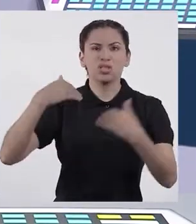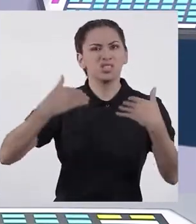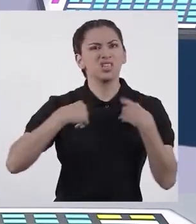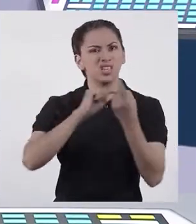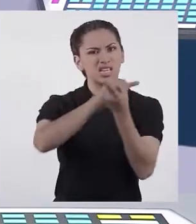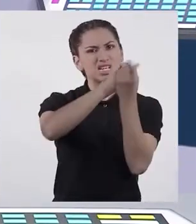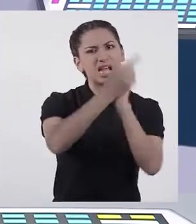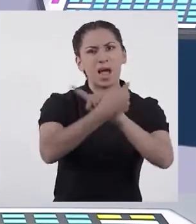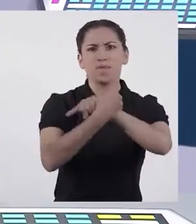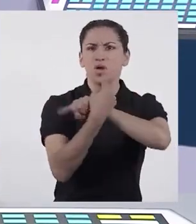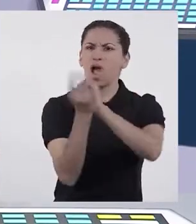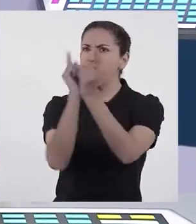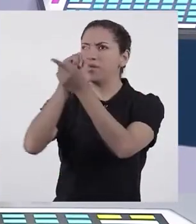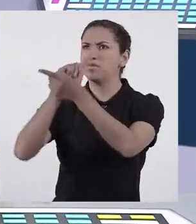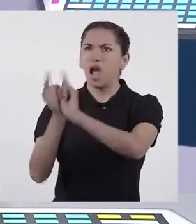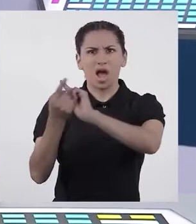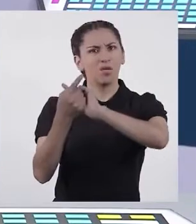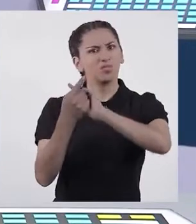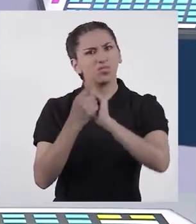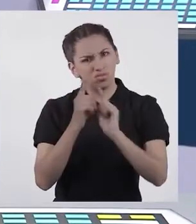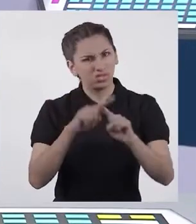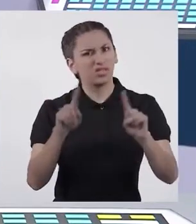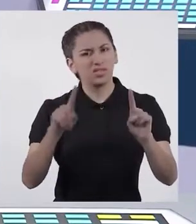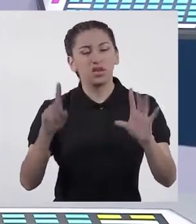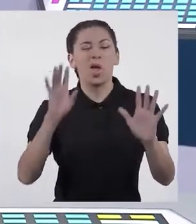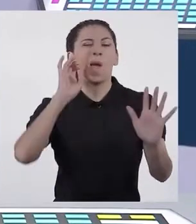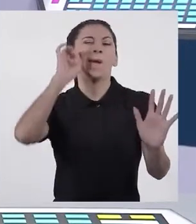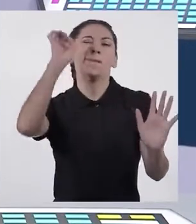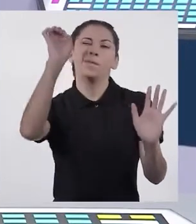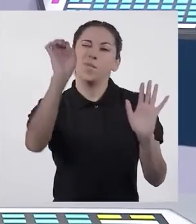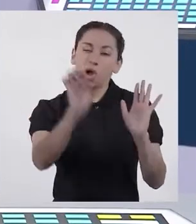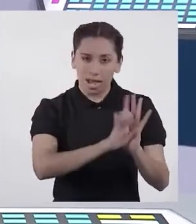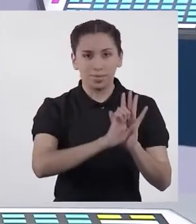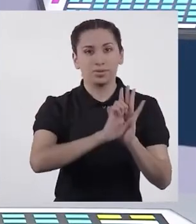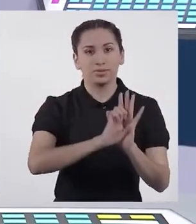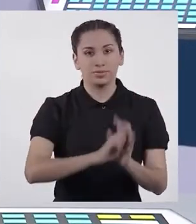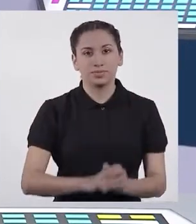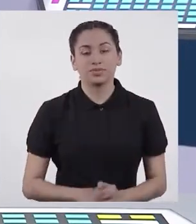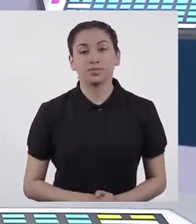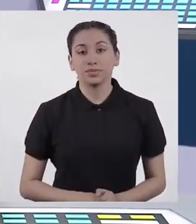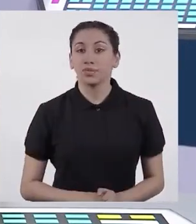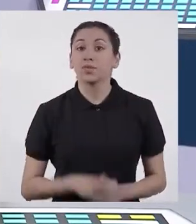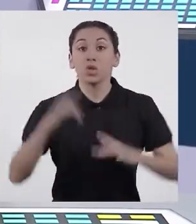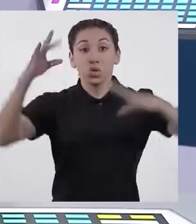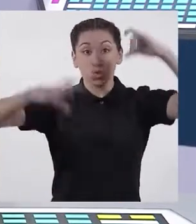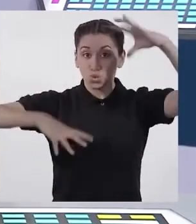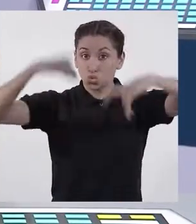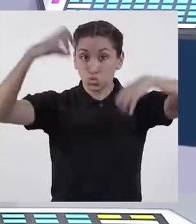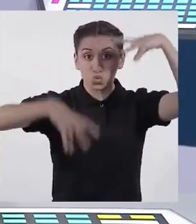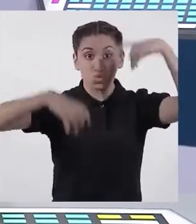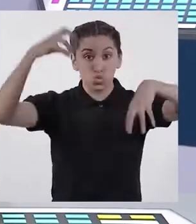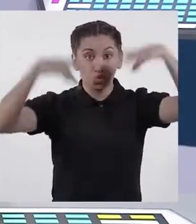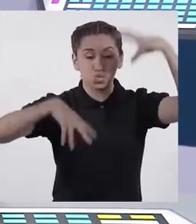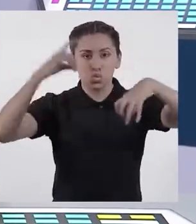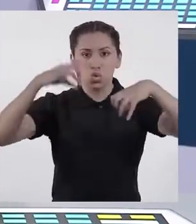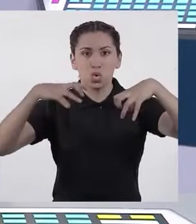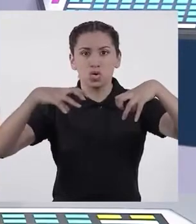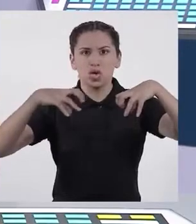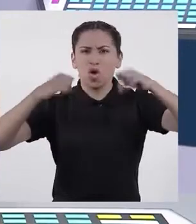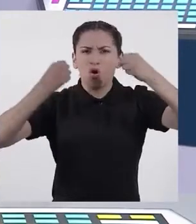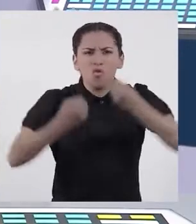sufriendo cambios en su comportamiento. Por ejemplo, las lluvias